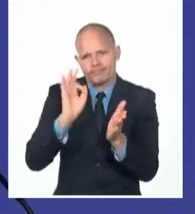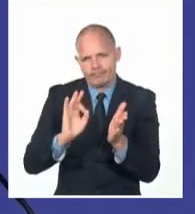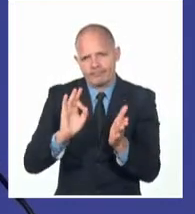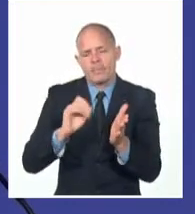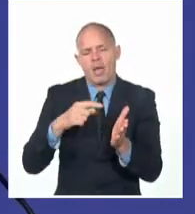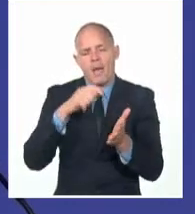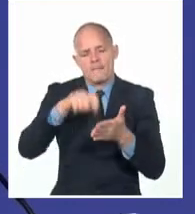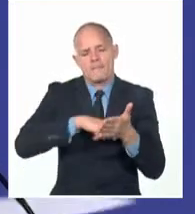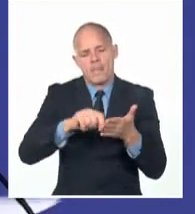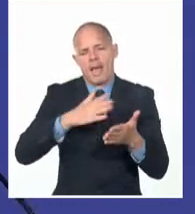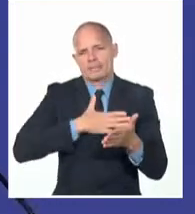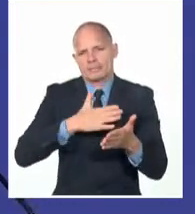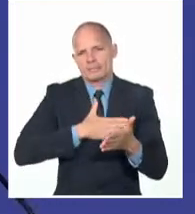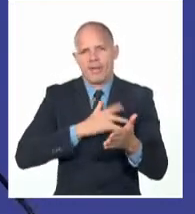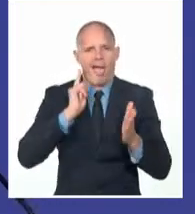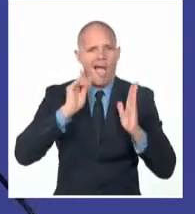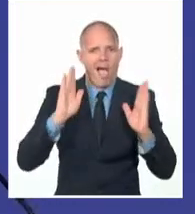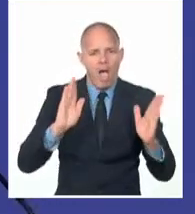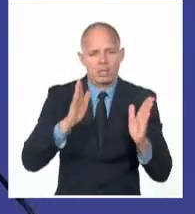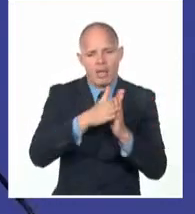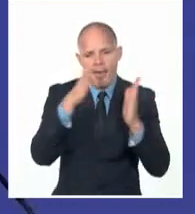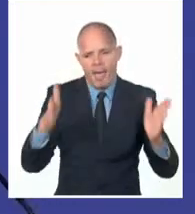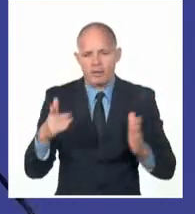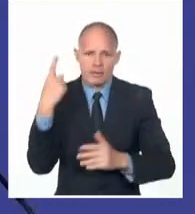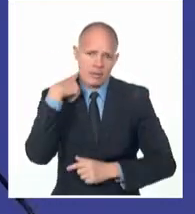país hasta el 2030.